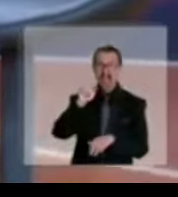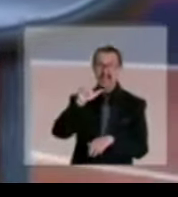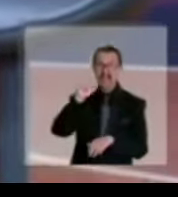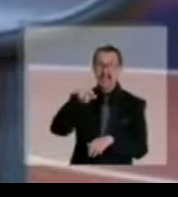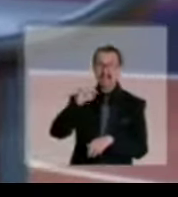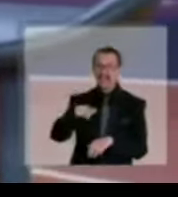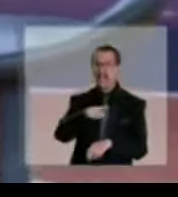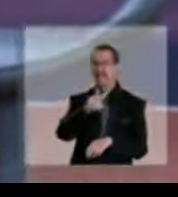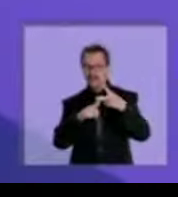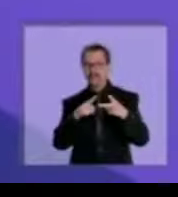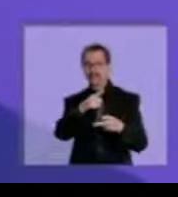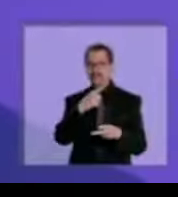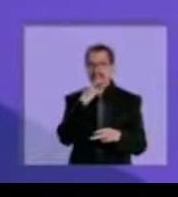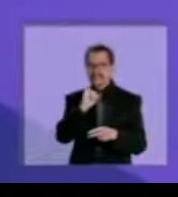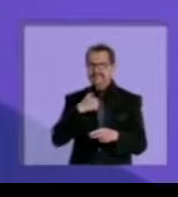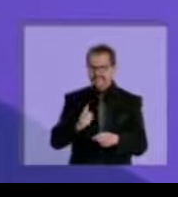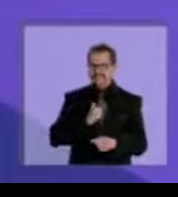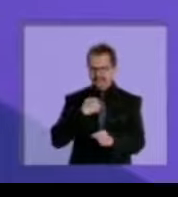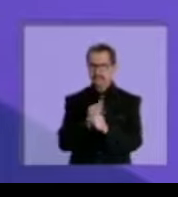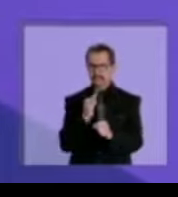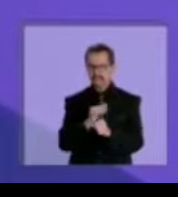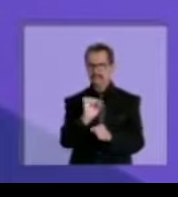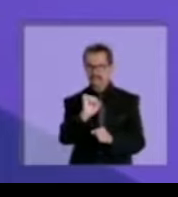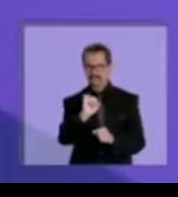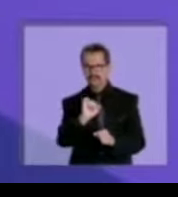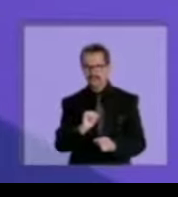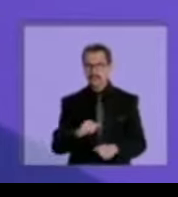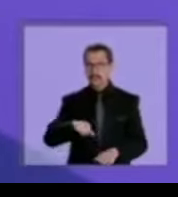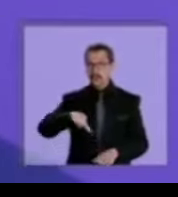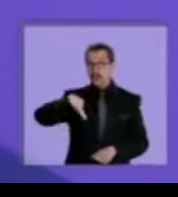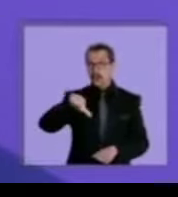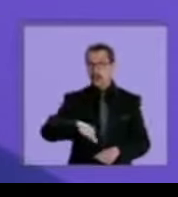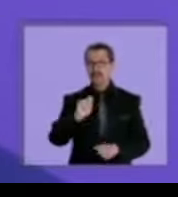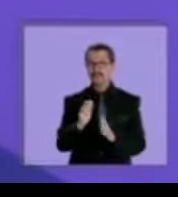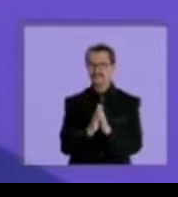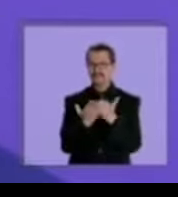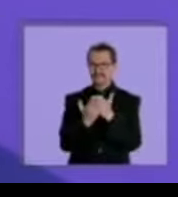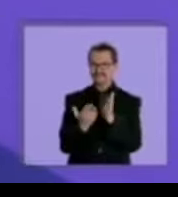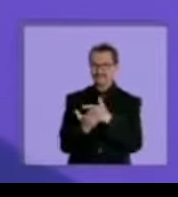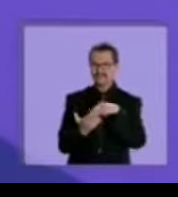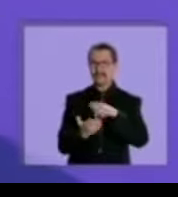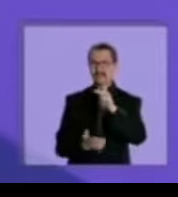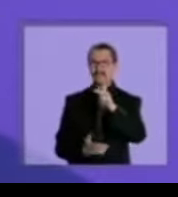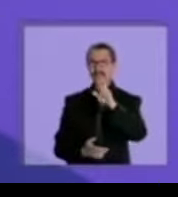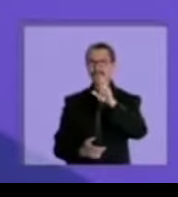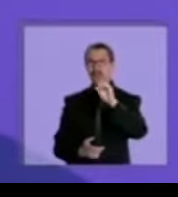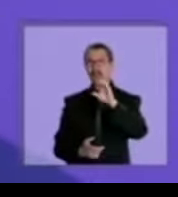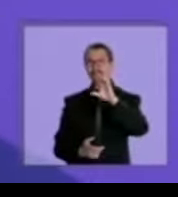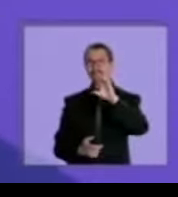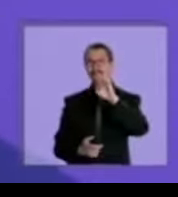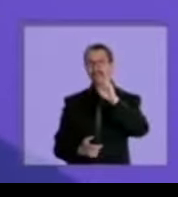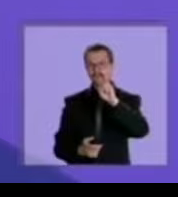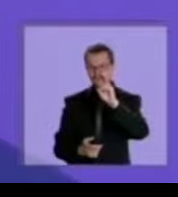9.2 millones. Las federales de ese año se promovieron con abundante dinero y se instalaron